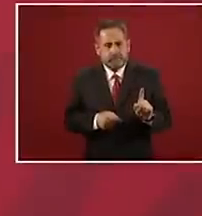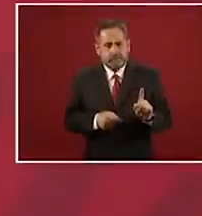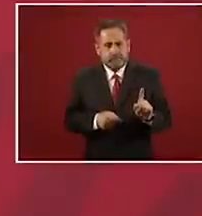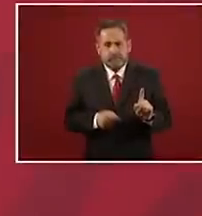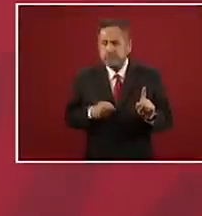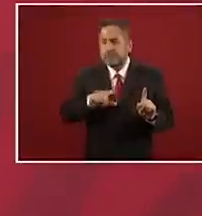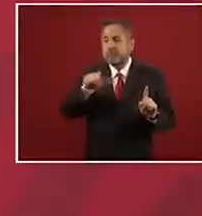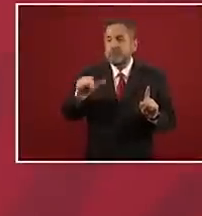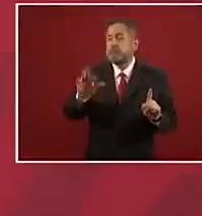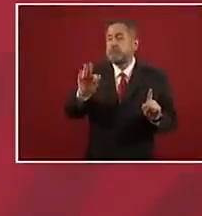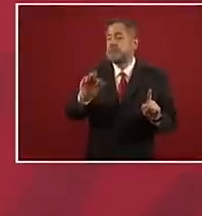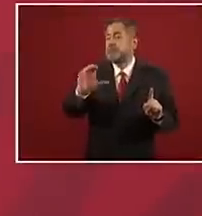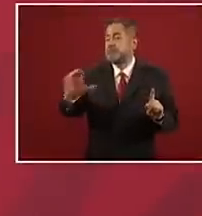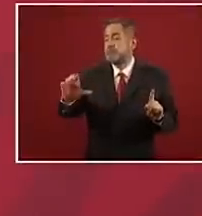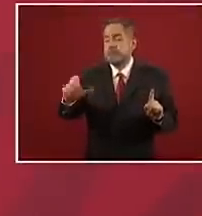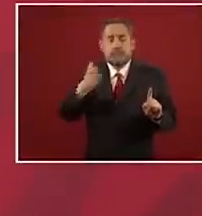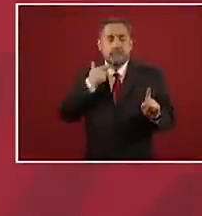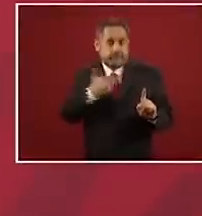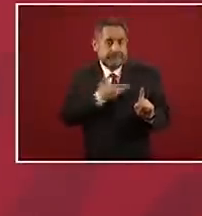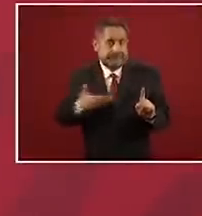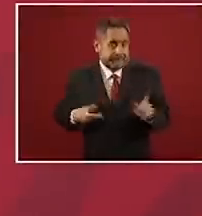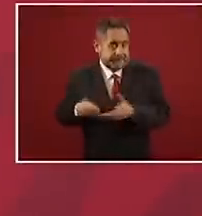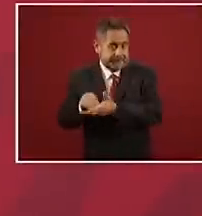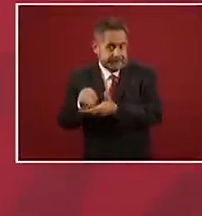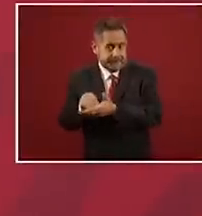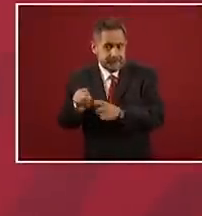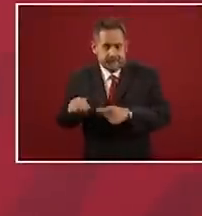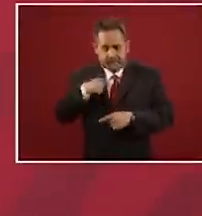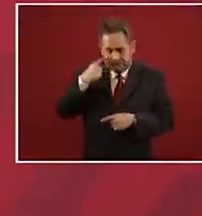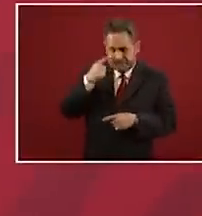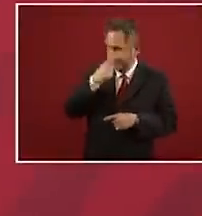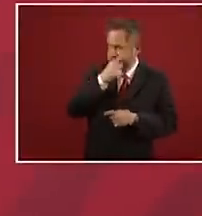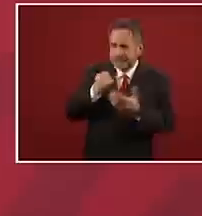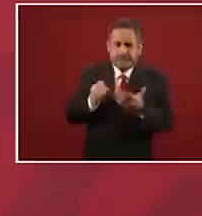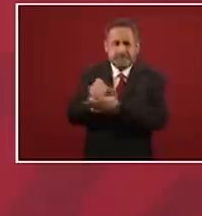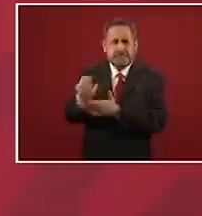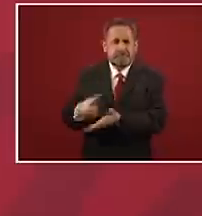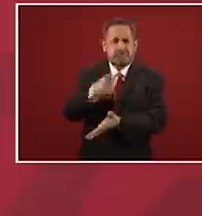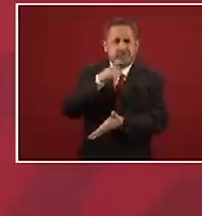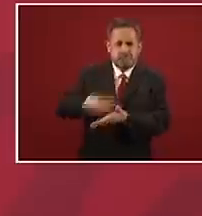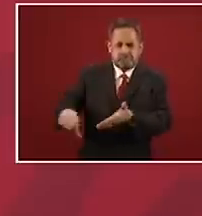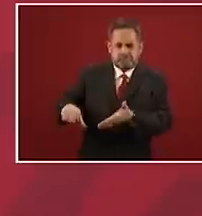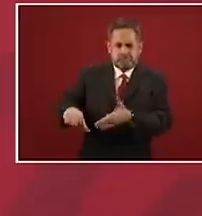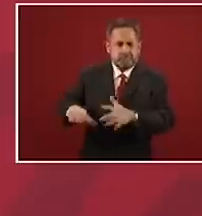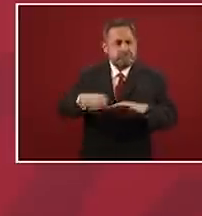Felipe Calderón, que era presidente, decide comprar el avión,